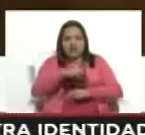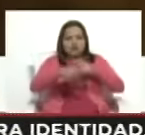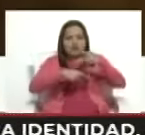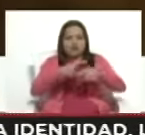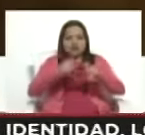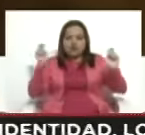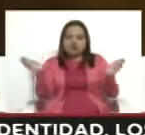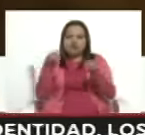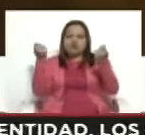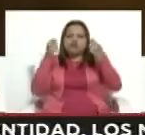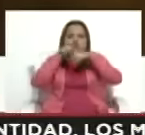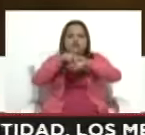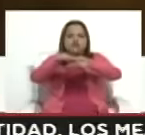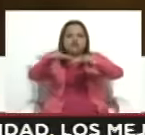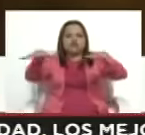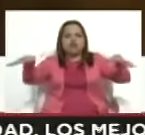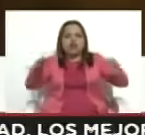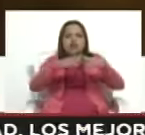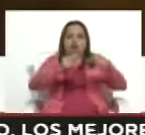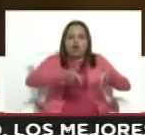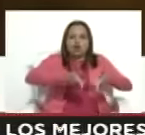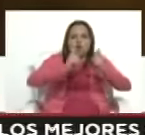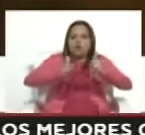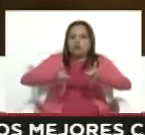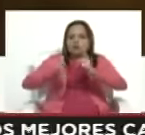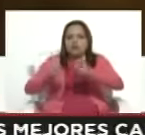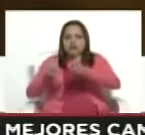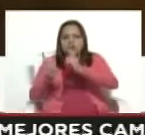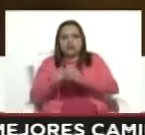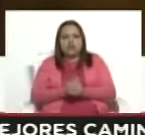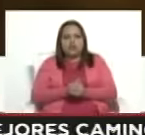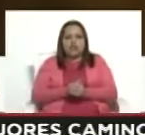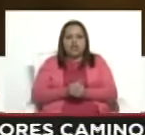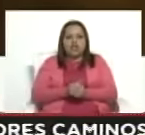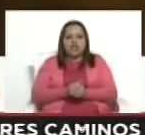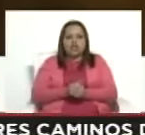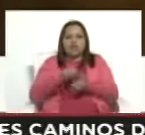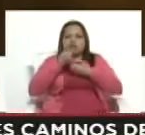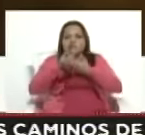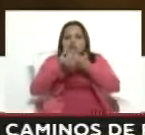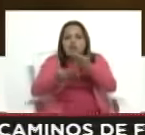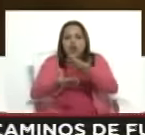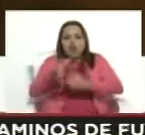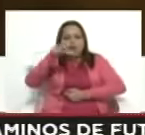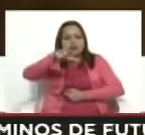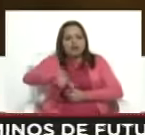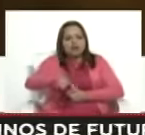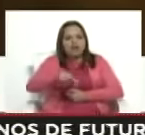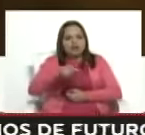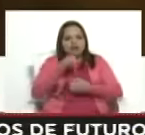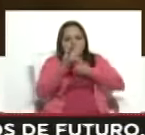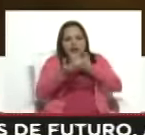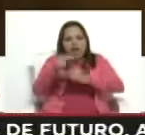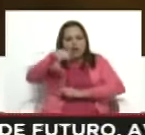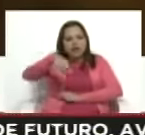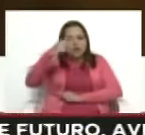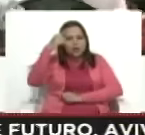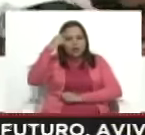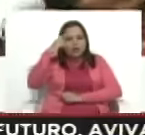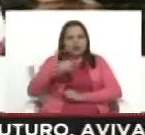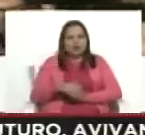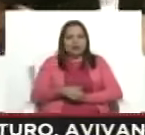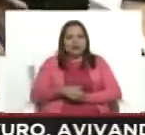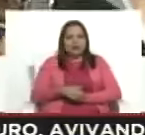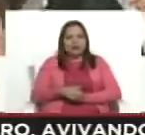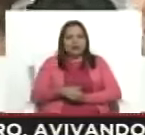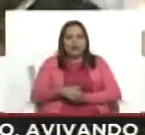difusión por todos los medios posibles existentes del discurso del orador de orden del día de hoy, de acuerdo a